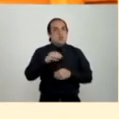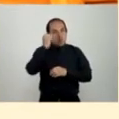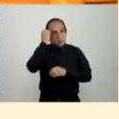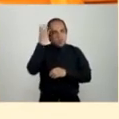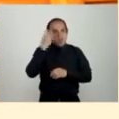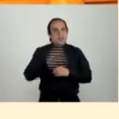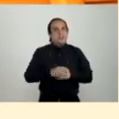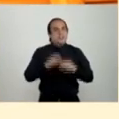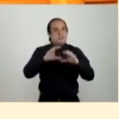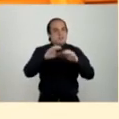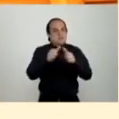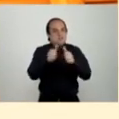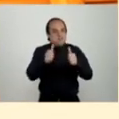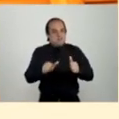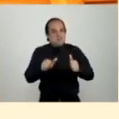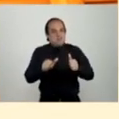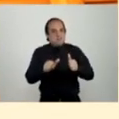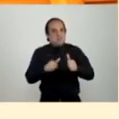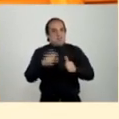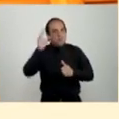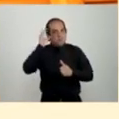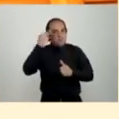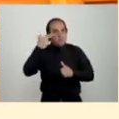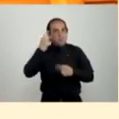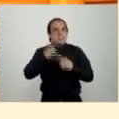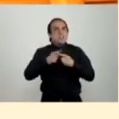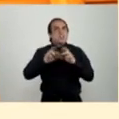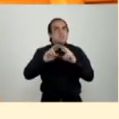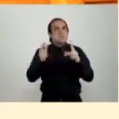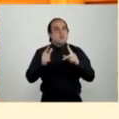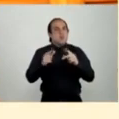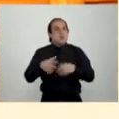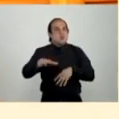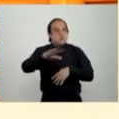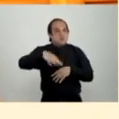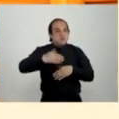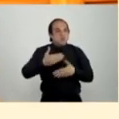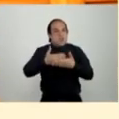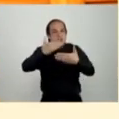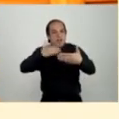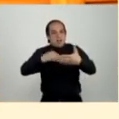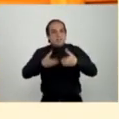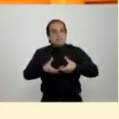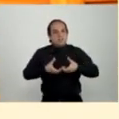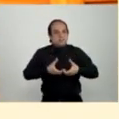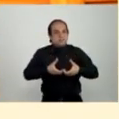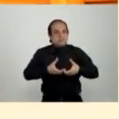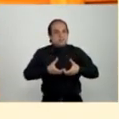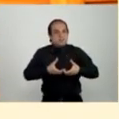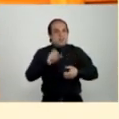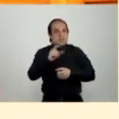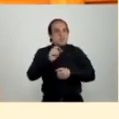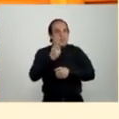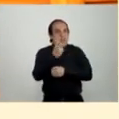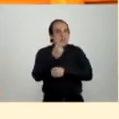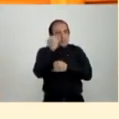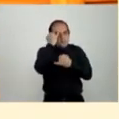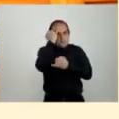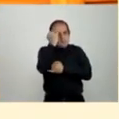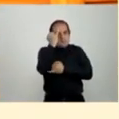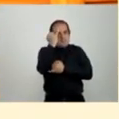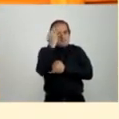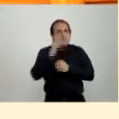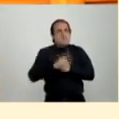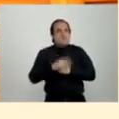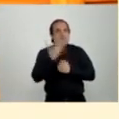¿Quién rompió el jarrón chino? Claro. Busca en la parte de atrás del callejón. Y sobre todo, era muy imaginativa, porque no había dos